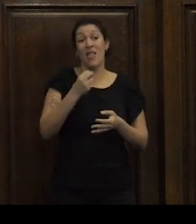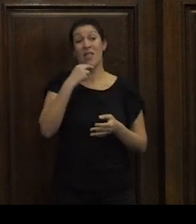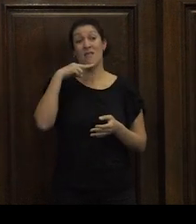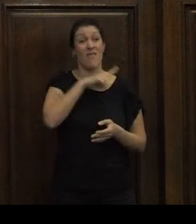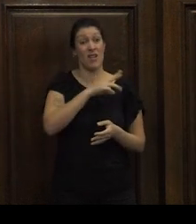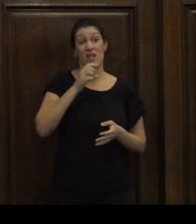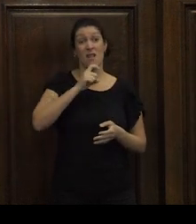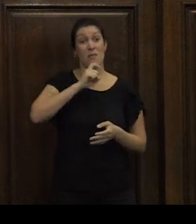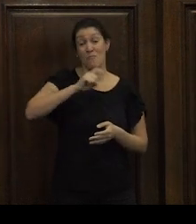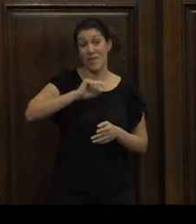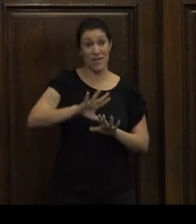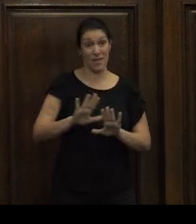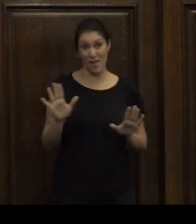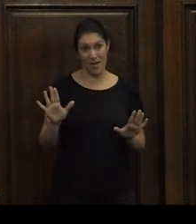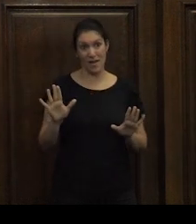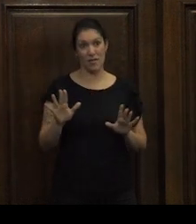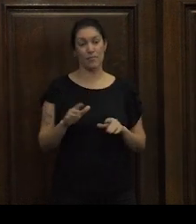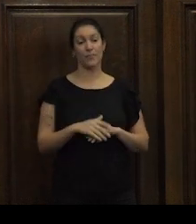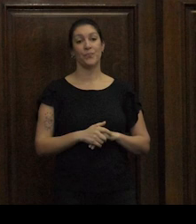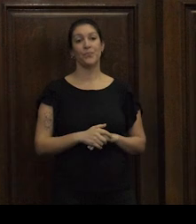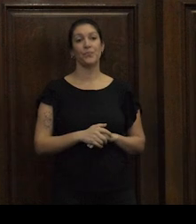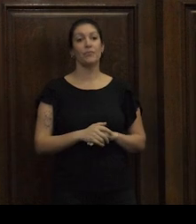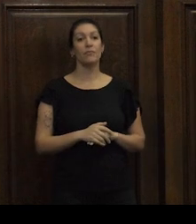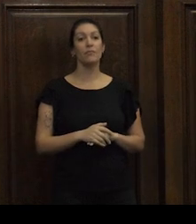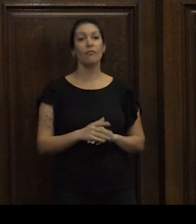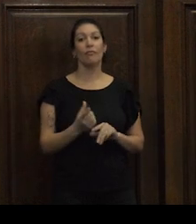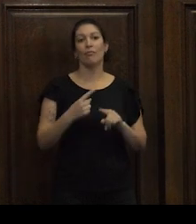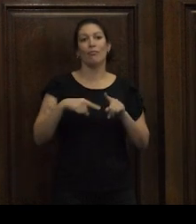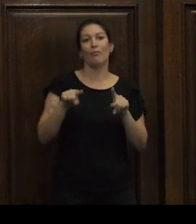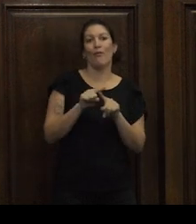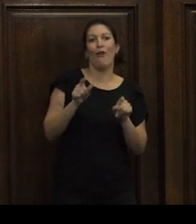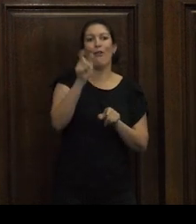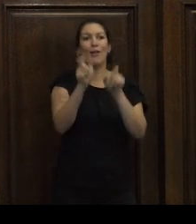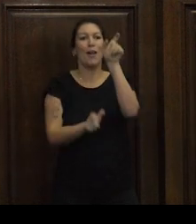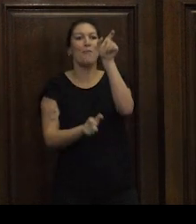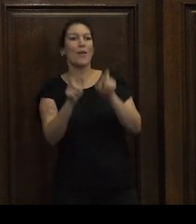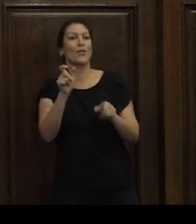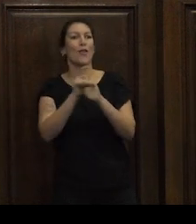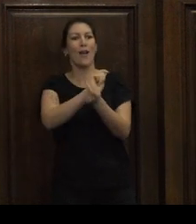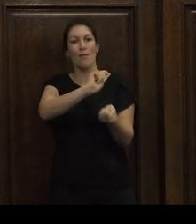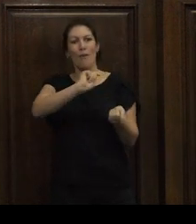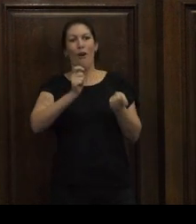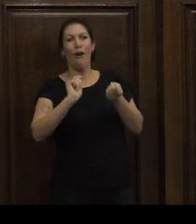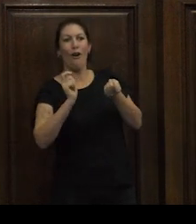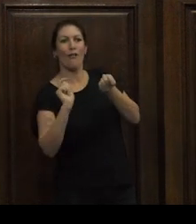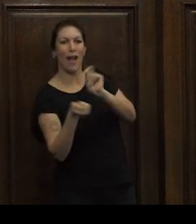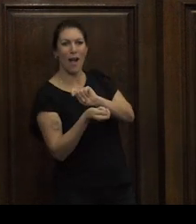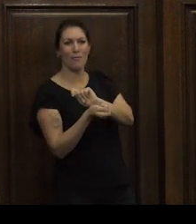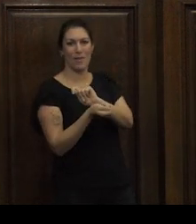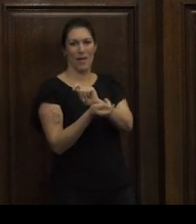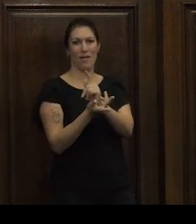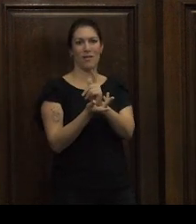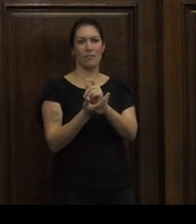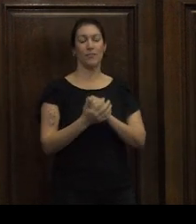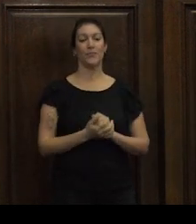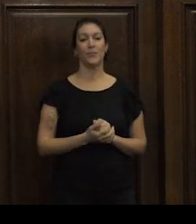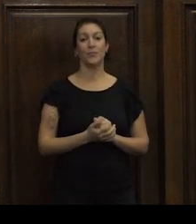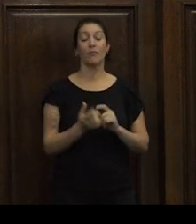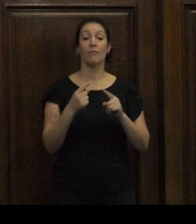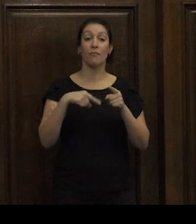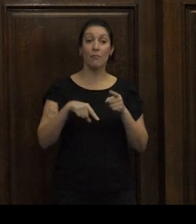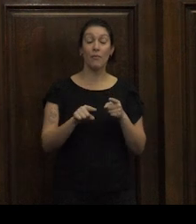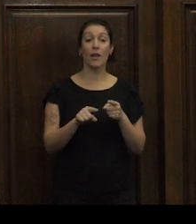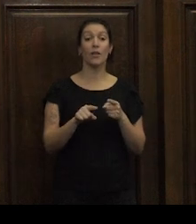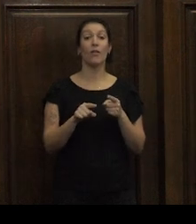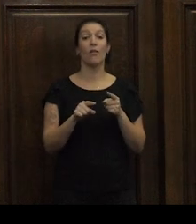pueda afirmar así nomás sin que la persona sea cancelada o que se transforme en una especie de meme viralizante.